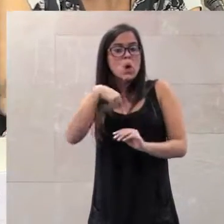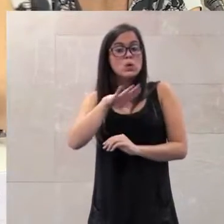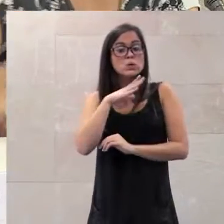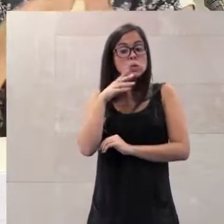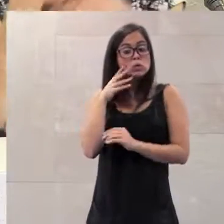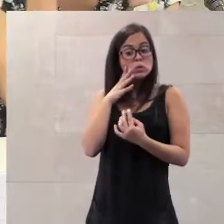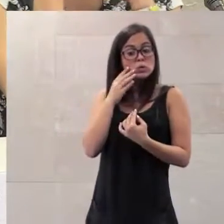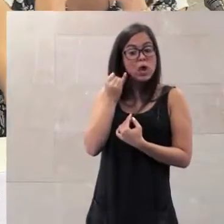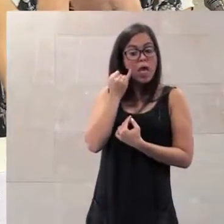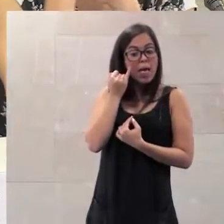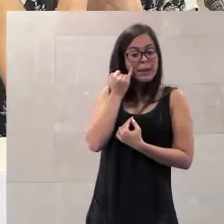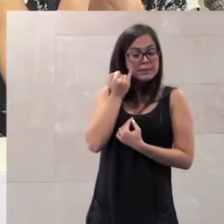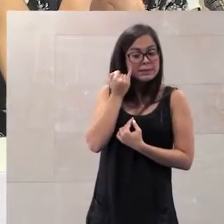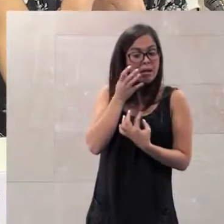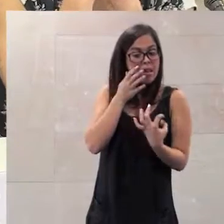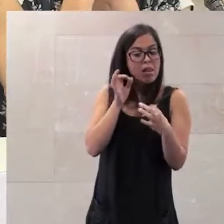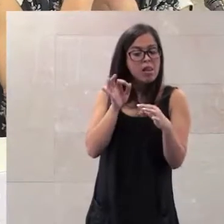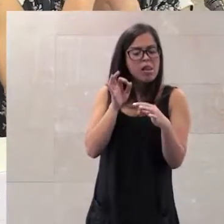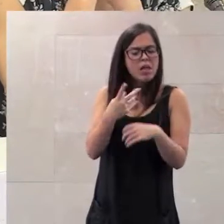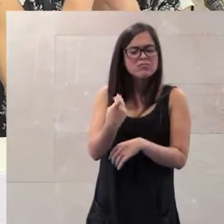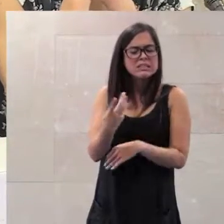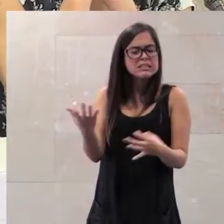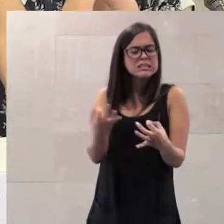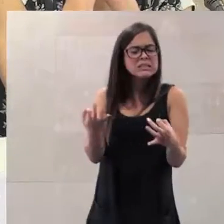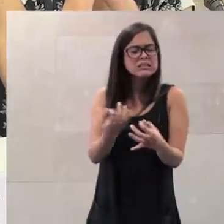atentas a lo que se necesita.